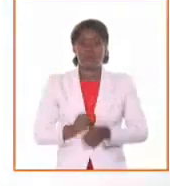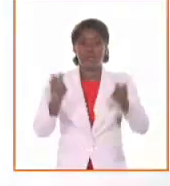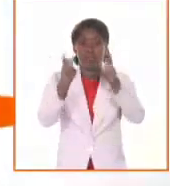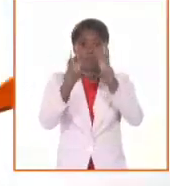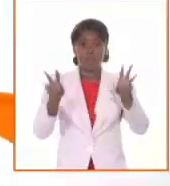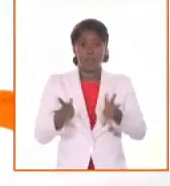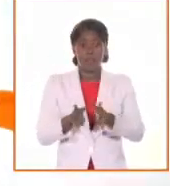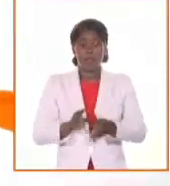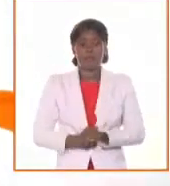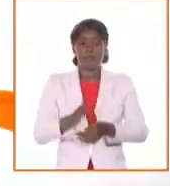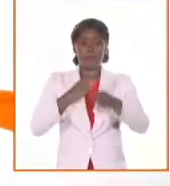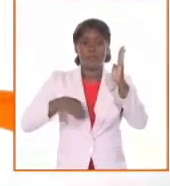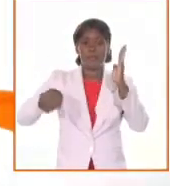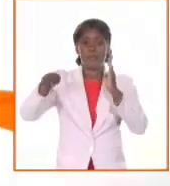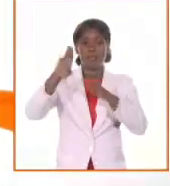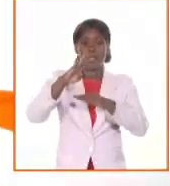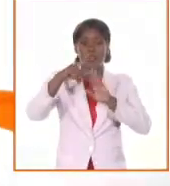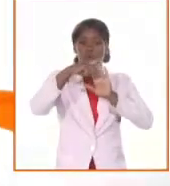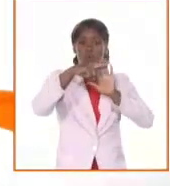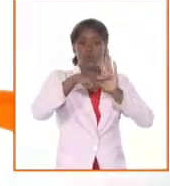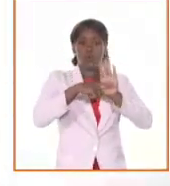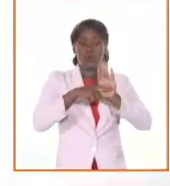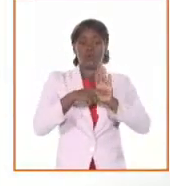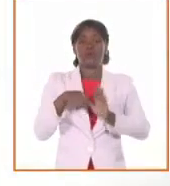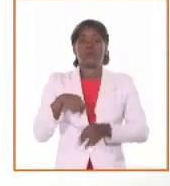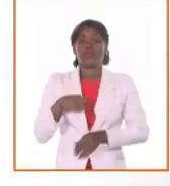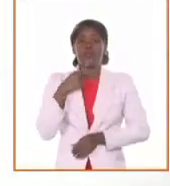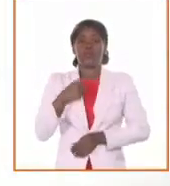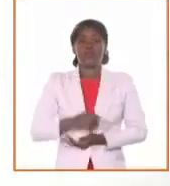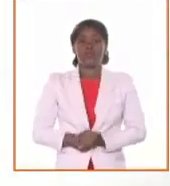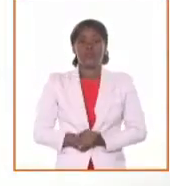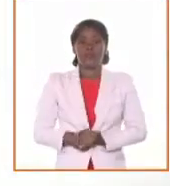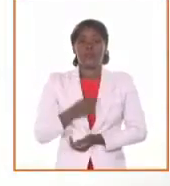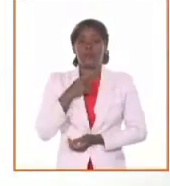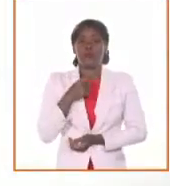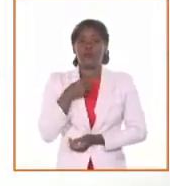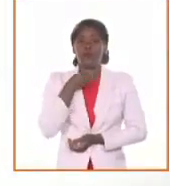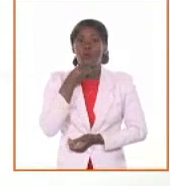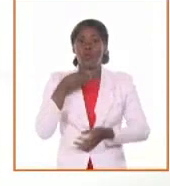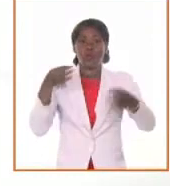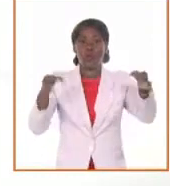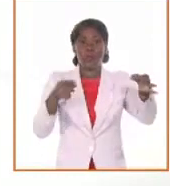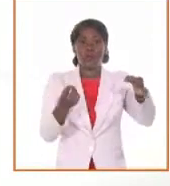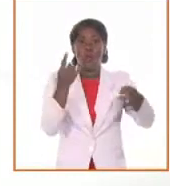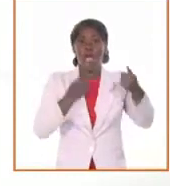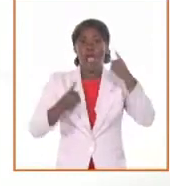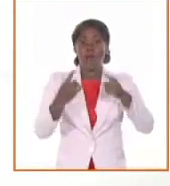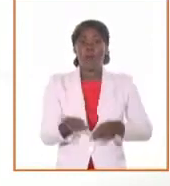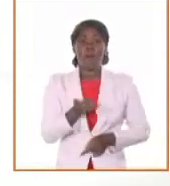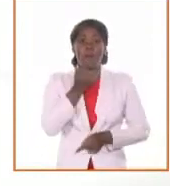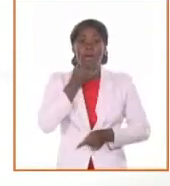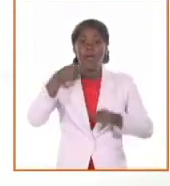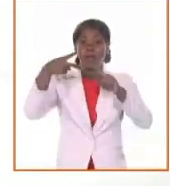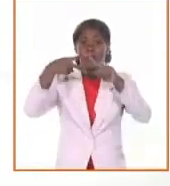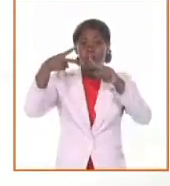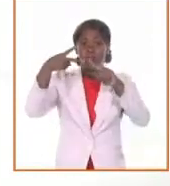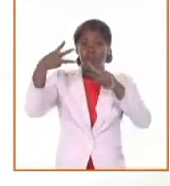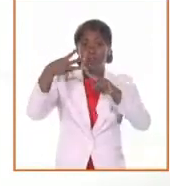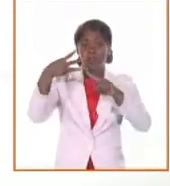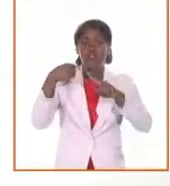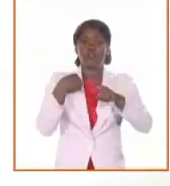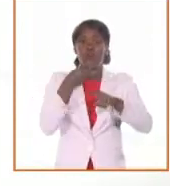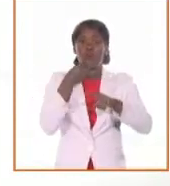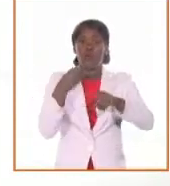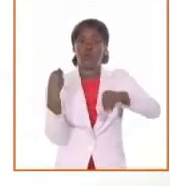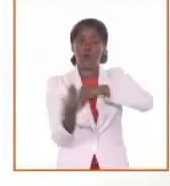está solicitar online una subsanación de errores porque en el registro civil de Cárdenas dicen que